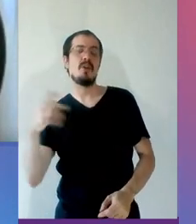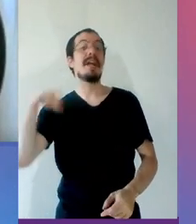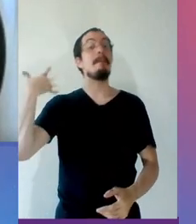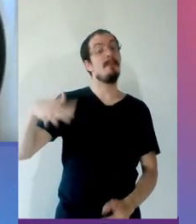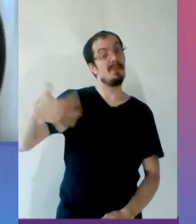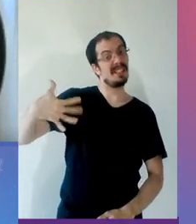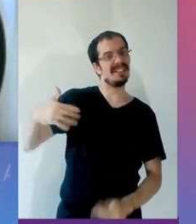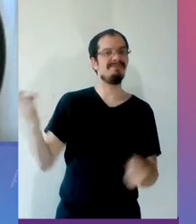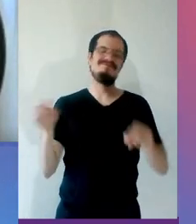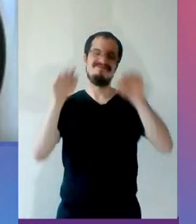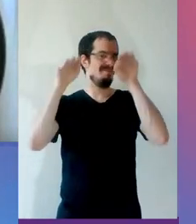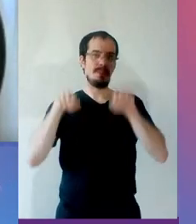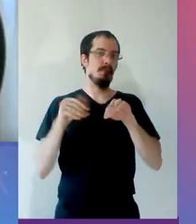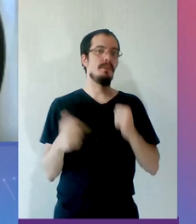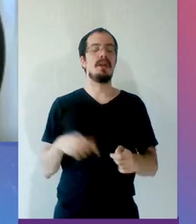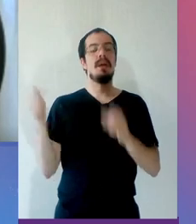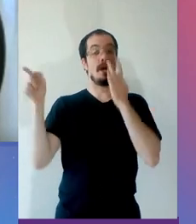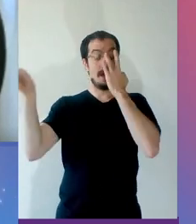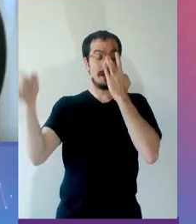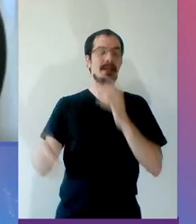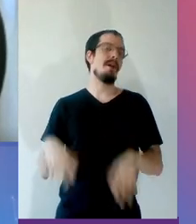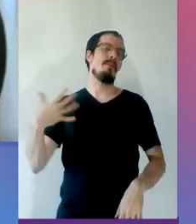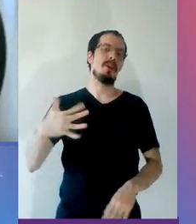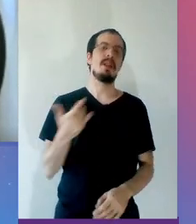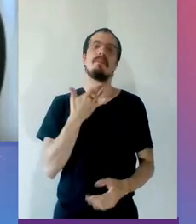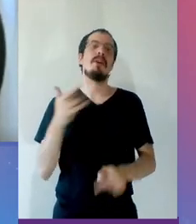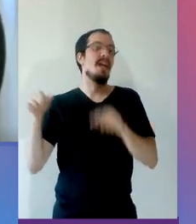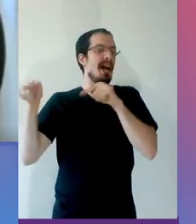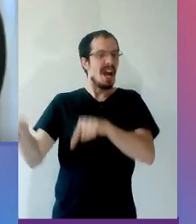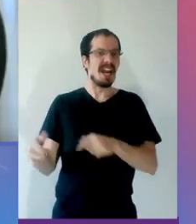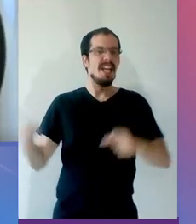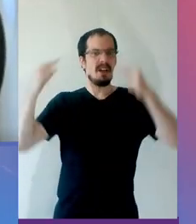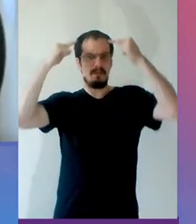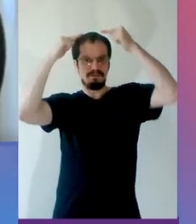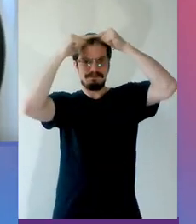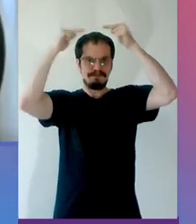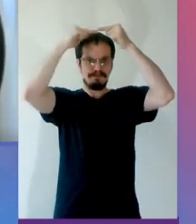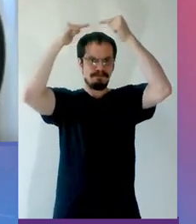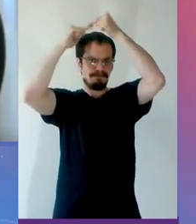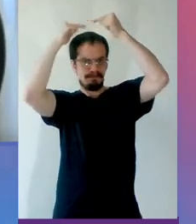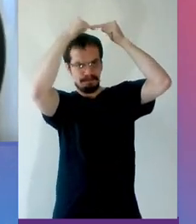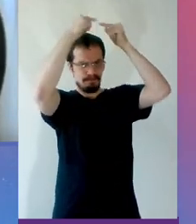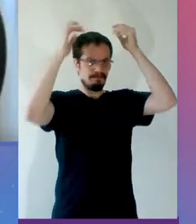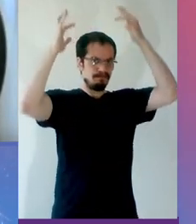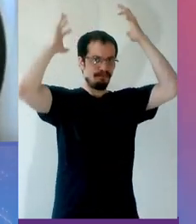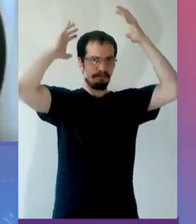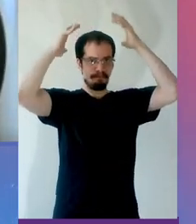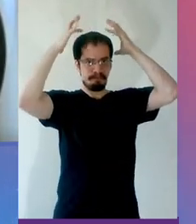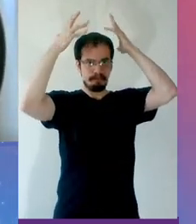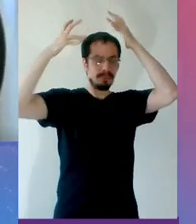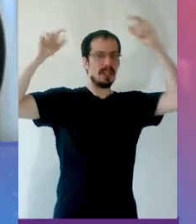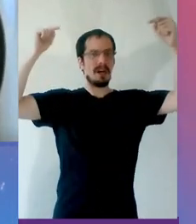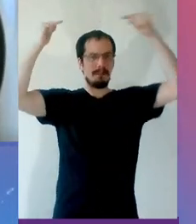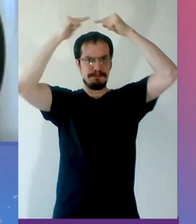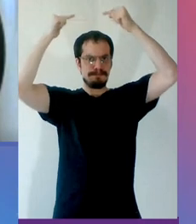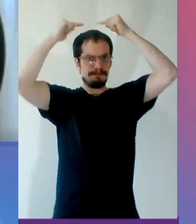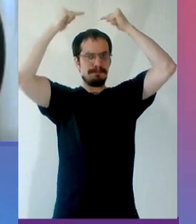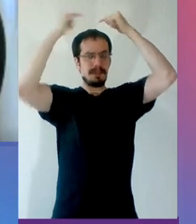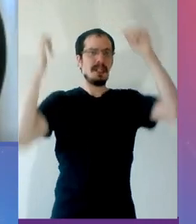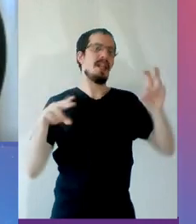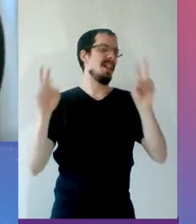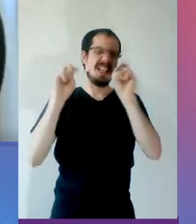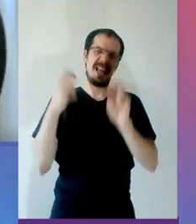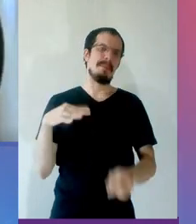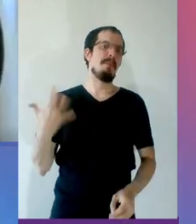son tan importantes porque ahí es donde se producen más sinapsis, más cableado neuronal, donde se generan los circuitos más complejos en